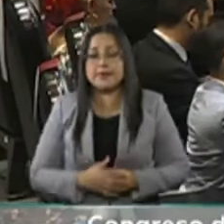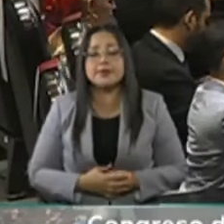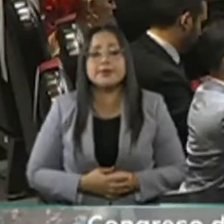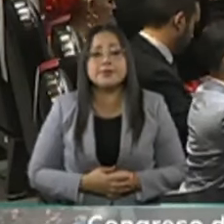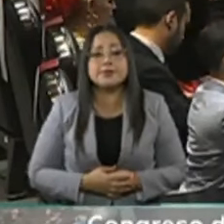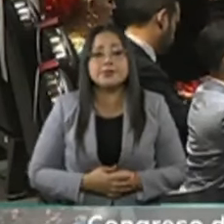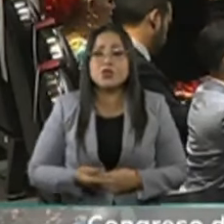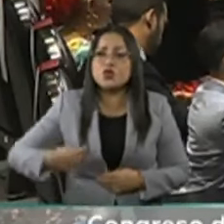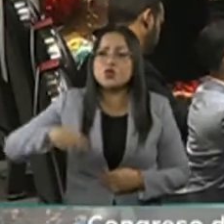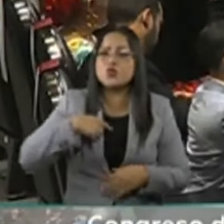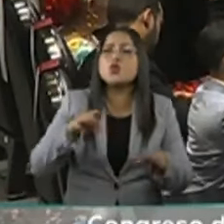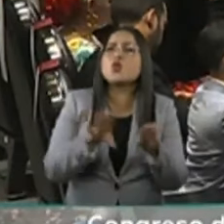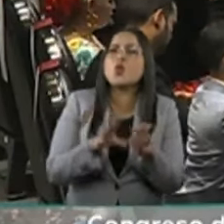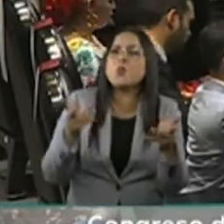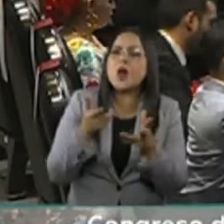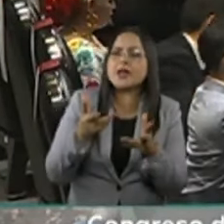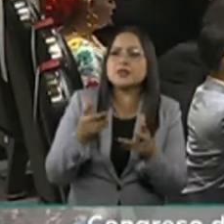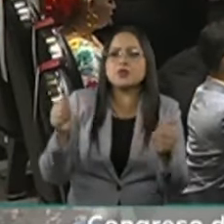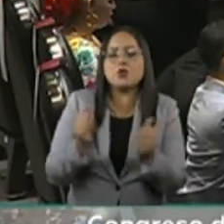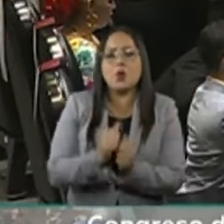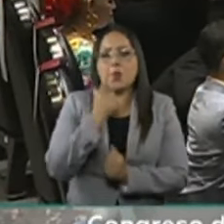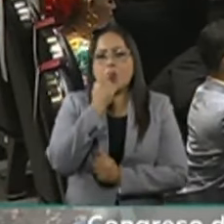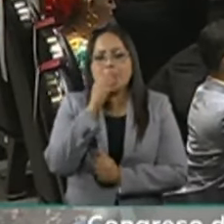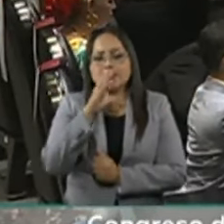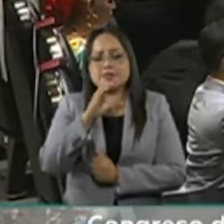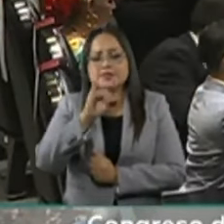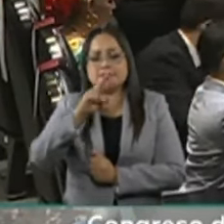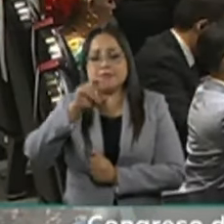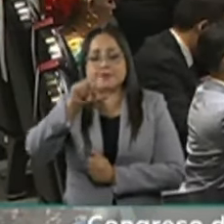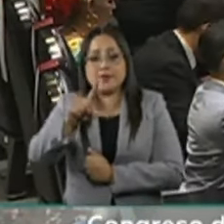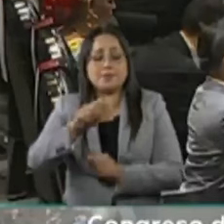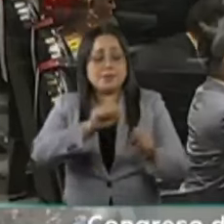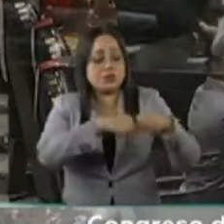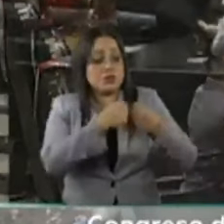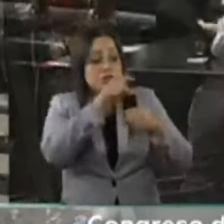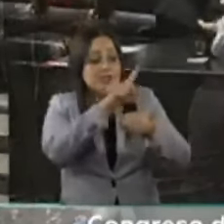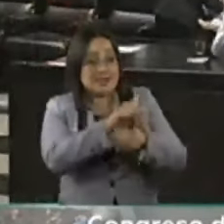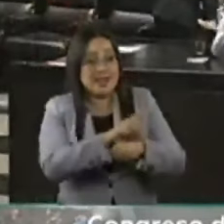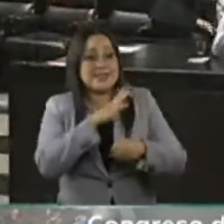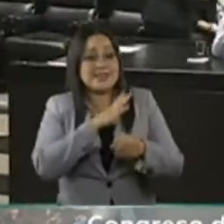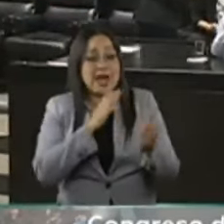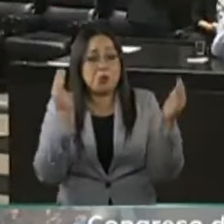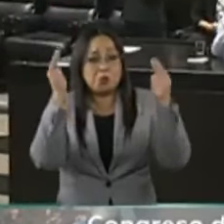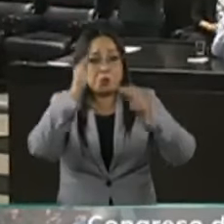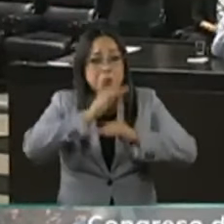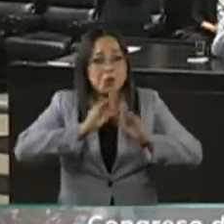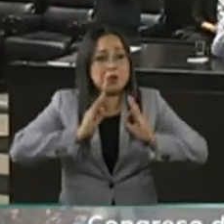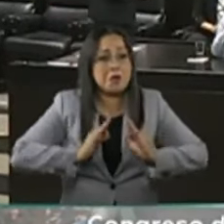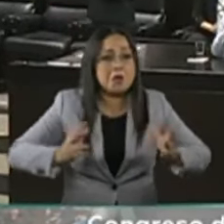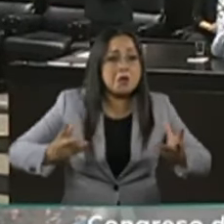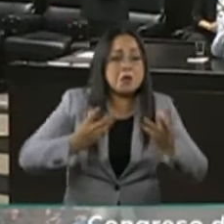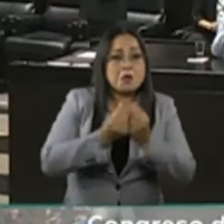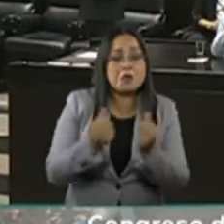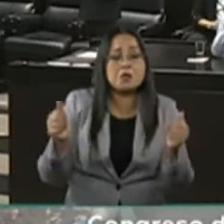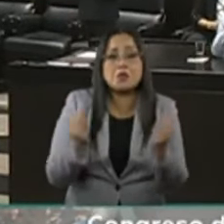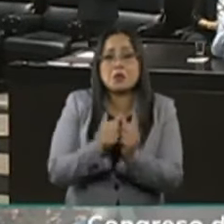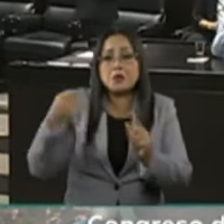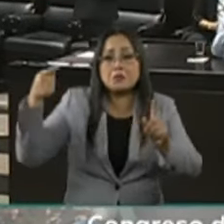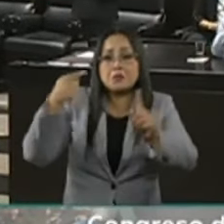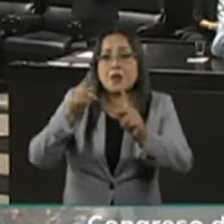hicimos con un mando civil, con una sociedad reconciliada en torno a mantener la